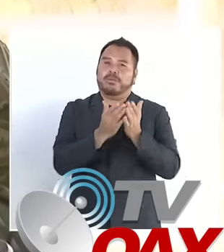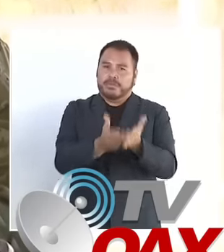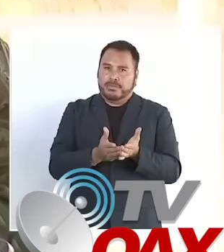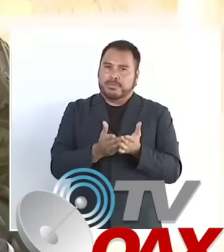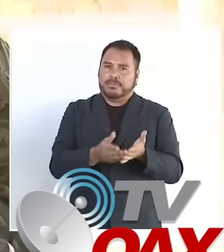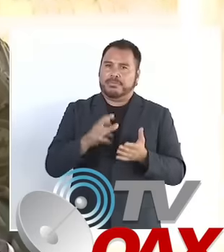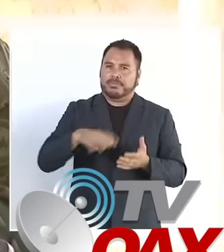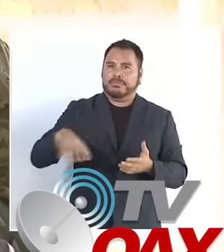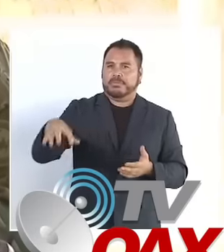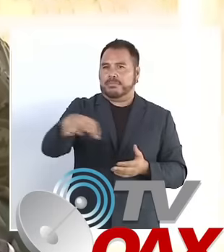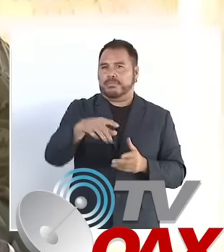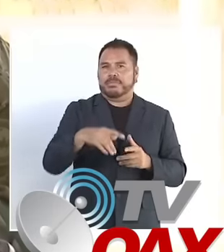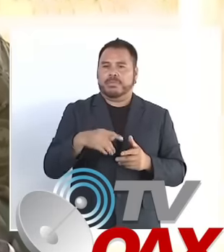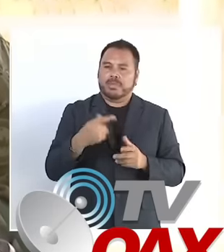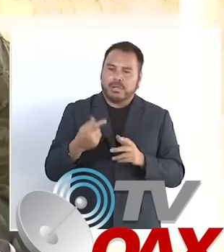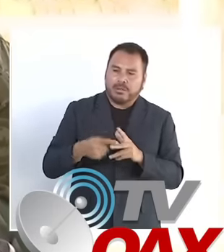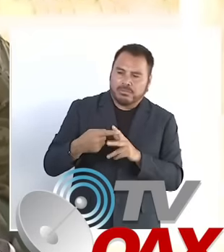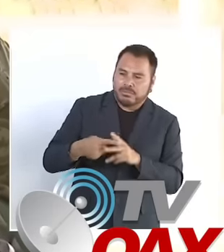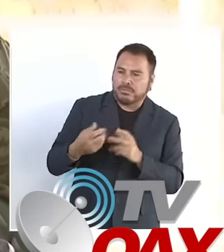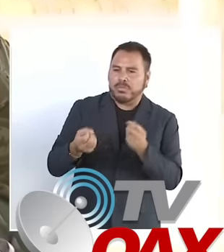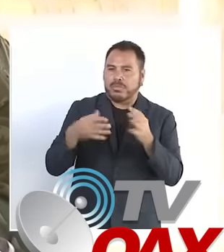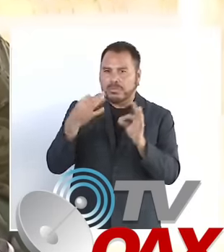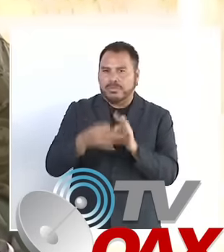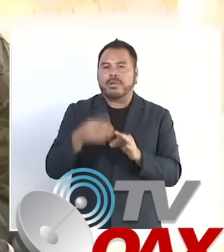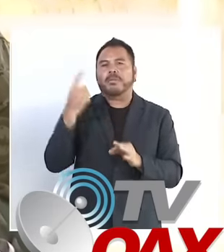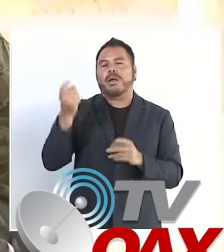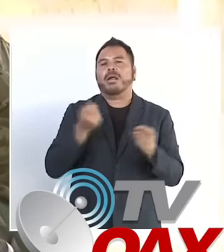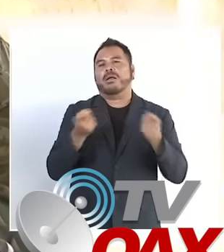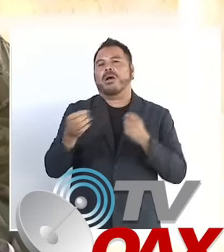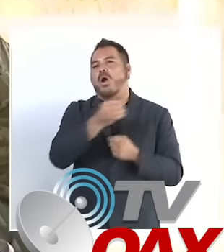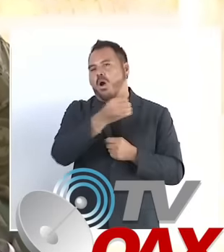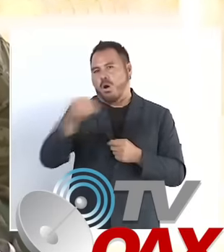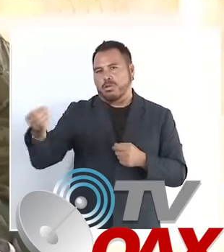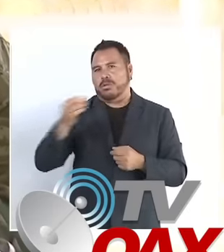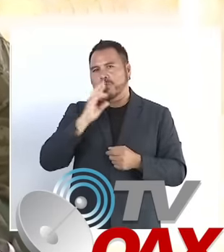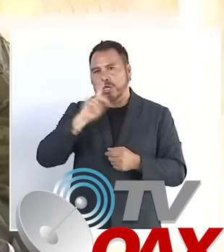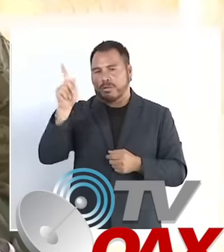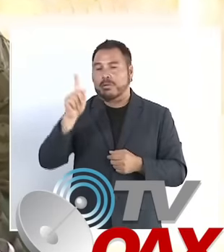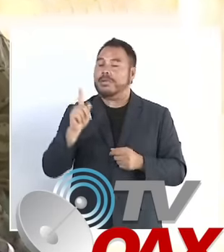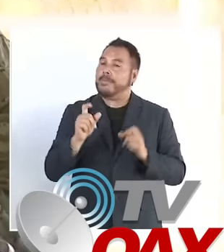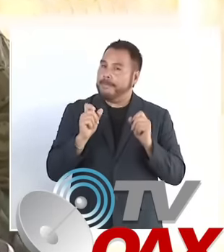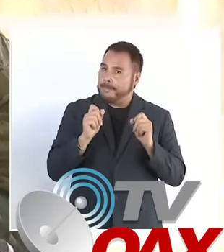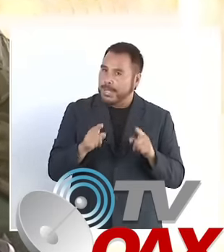pesqueras, que va a seguir para poder tener un buen control. Y por último,